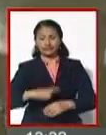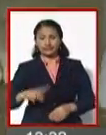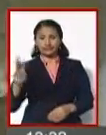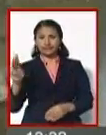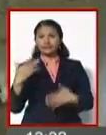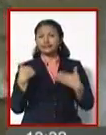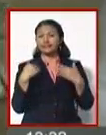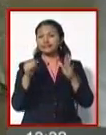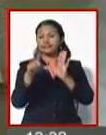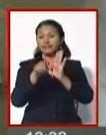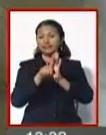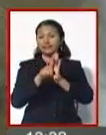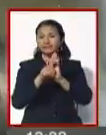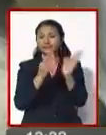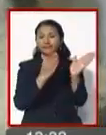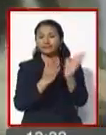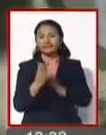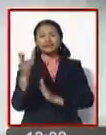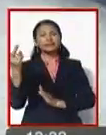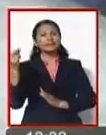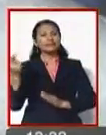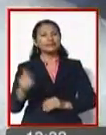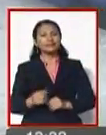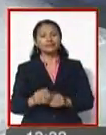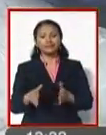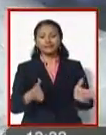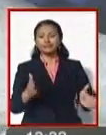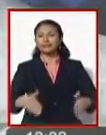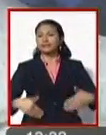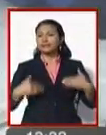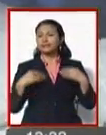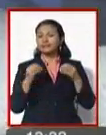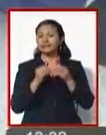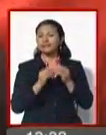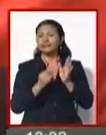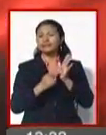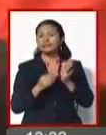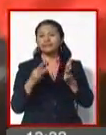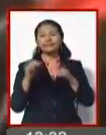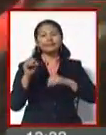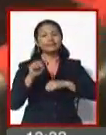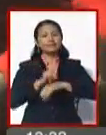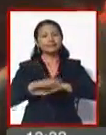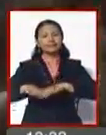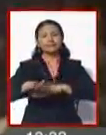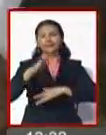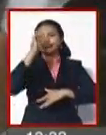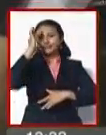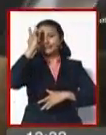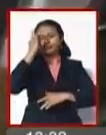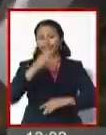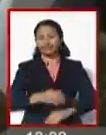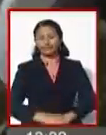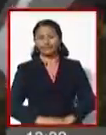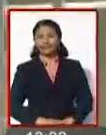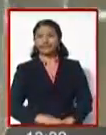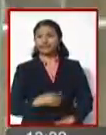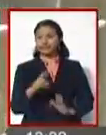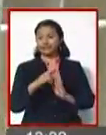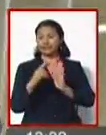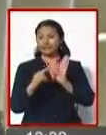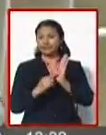de Guarnes concrete una ley que regule la existencia de perros callejeros, ya que son los más expuestos a contagiarse de rabia y propagar la enfermedad.